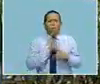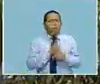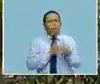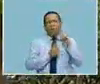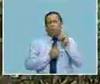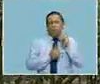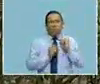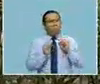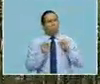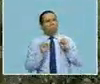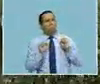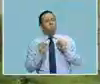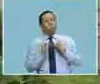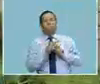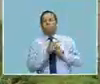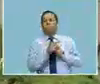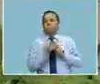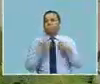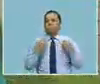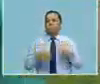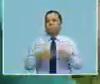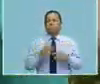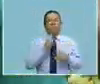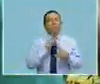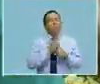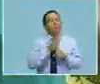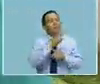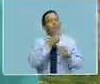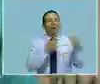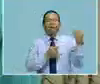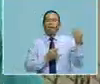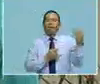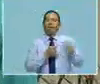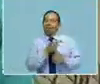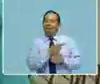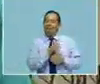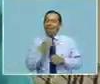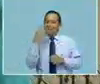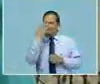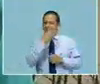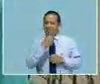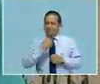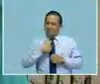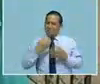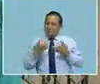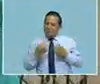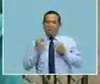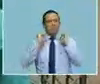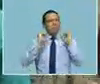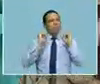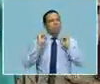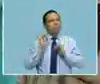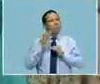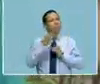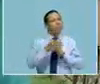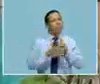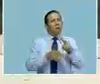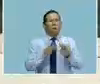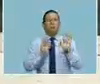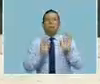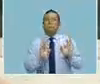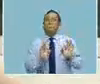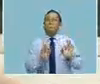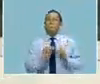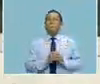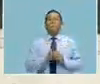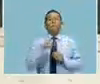que me está haciendo asusto. Súper original los muñecos, ¿para qué? Se quería venir a pasar un momento divertido y parece que vale la pena. Este lugar